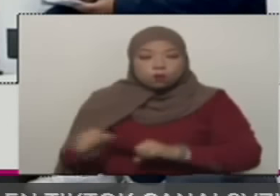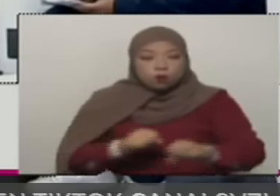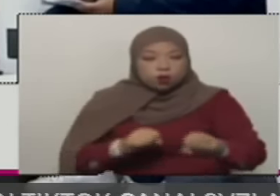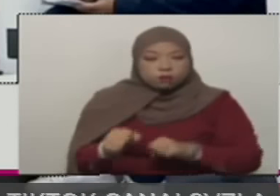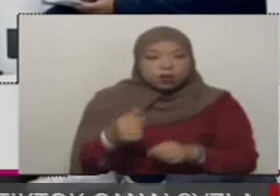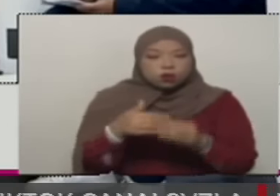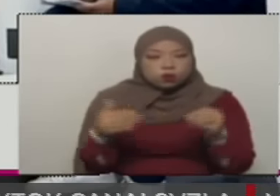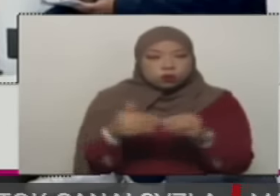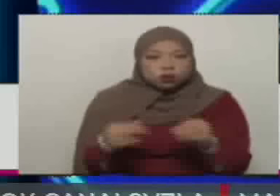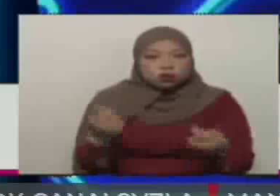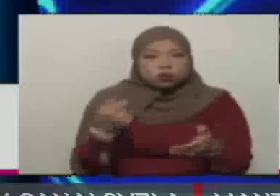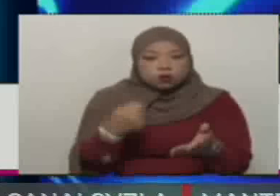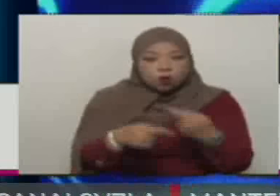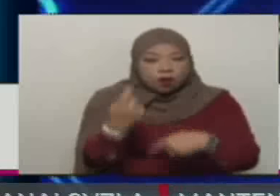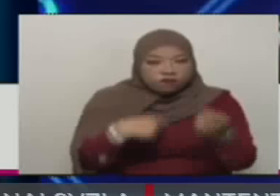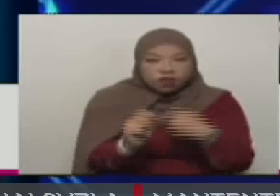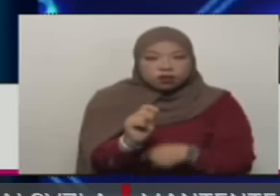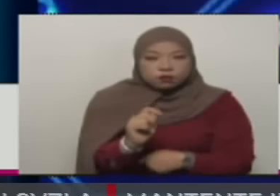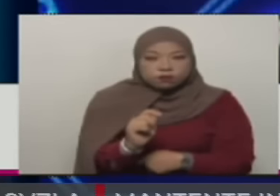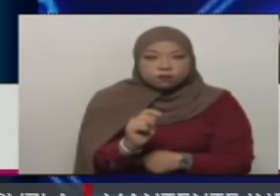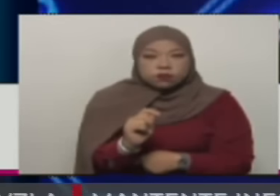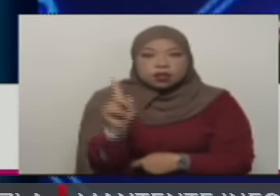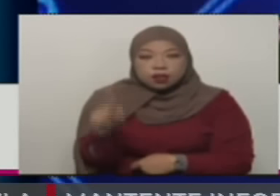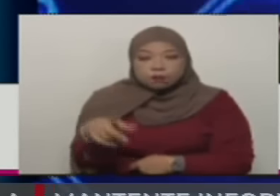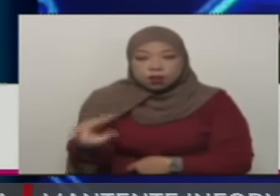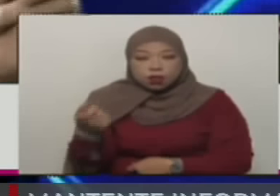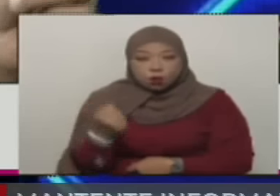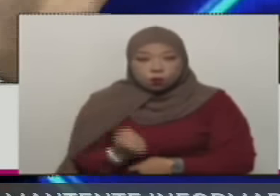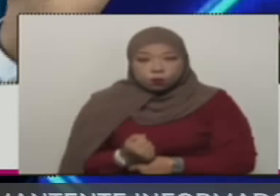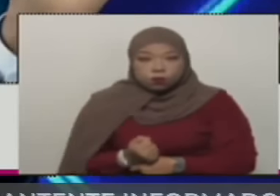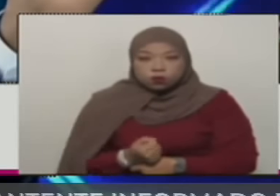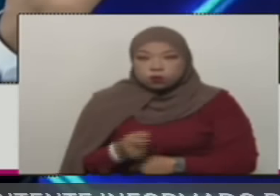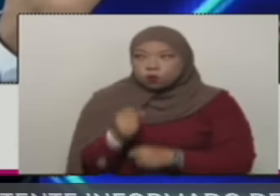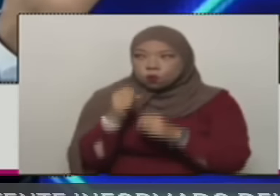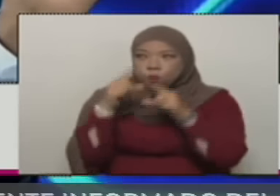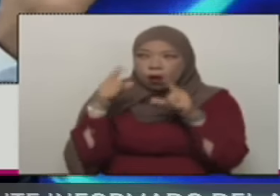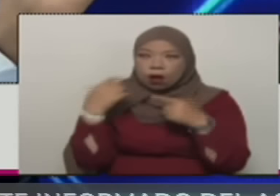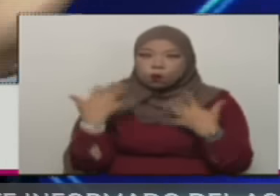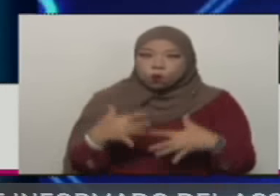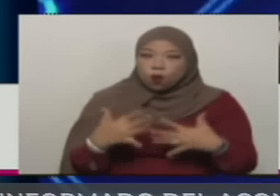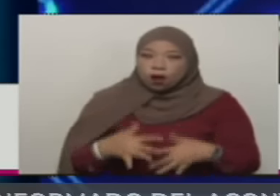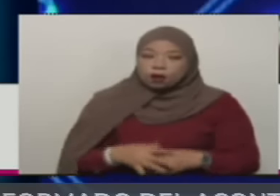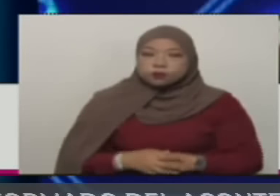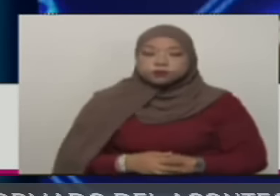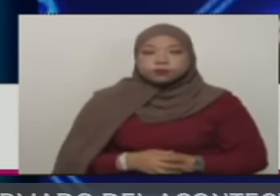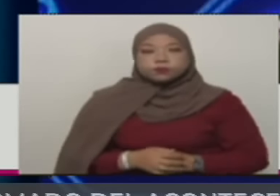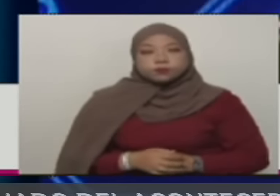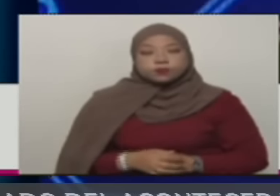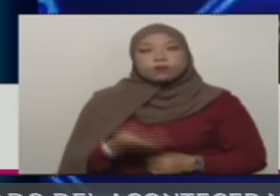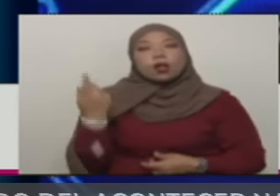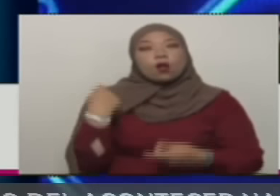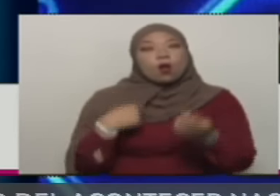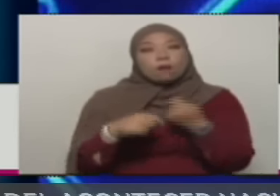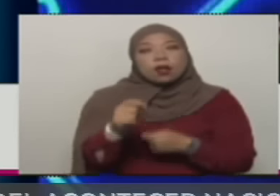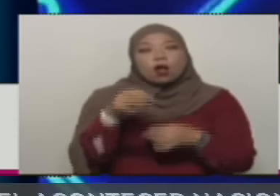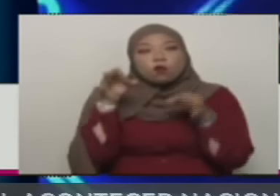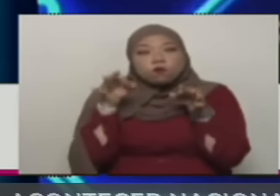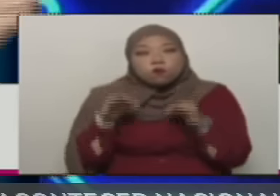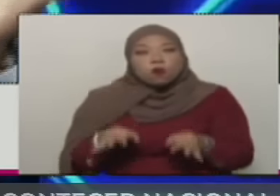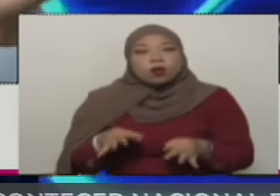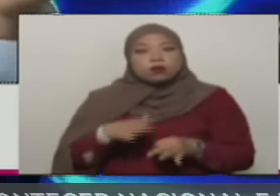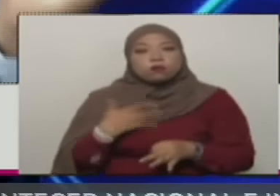productos, de compra, de venta, es espectacular. Entonces, con un mercado robusto, tú